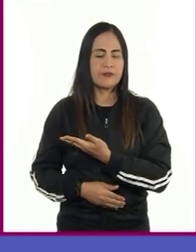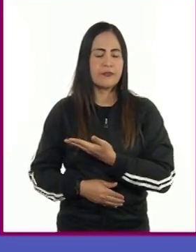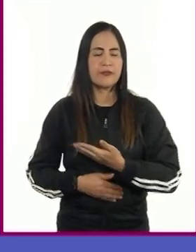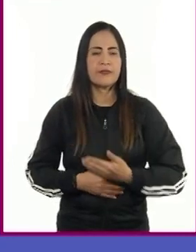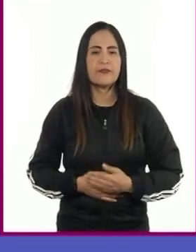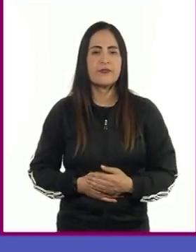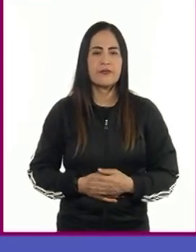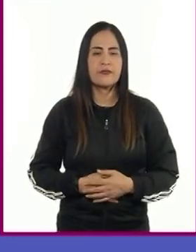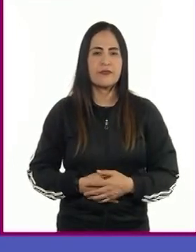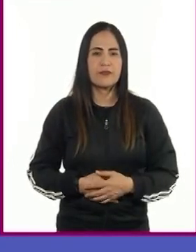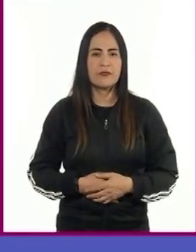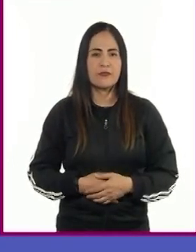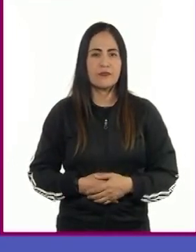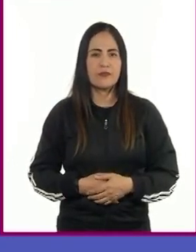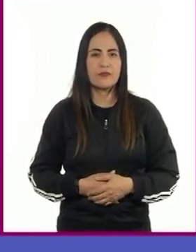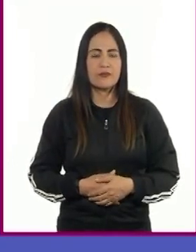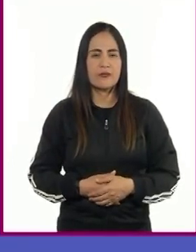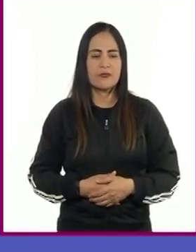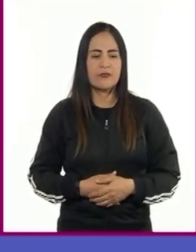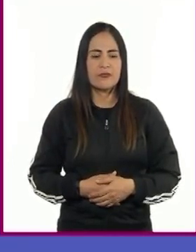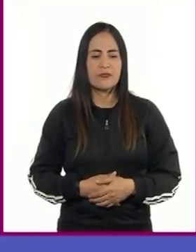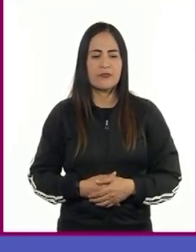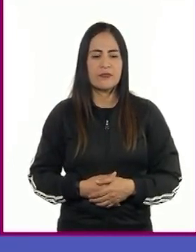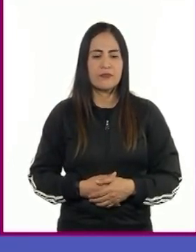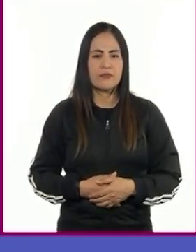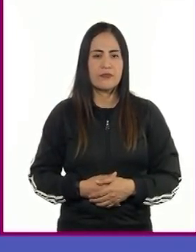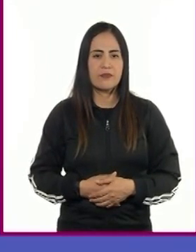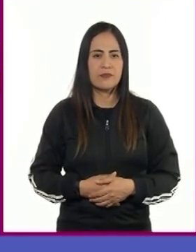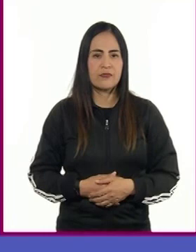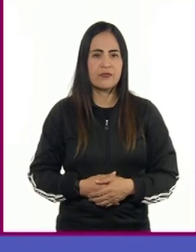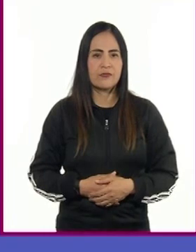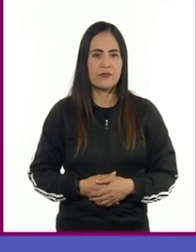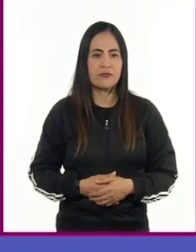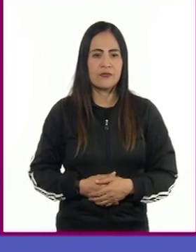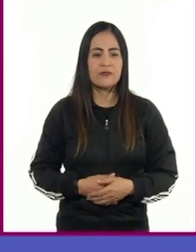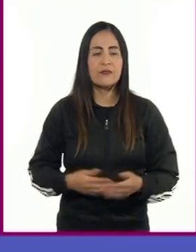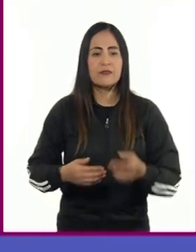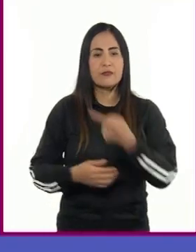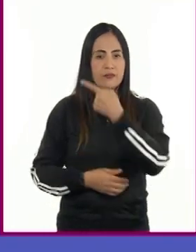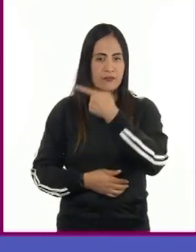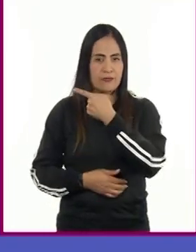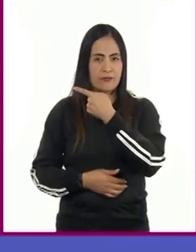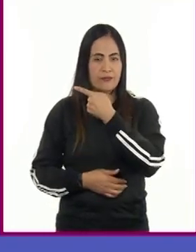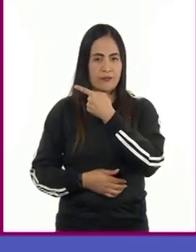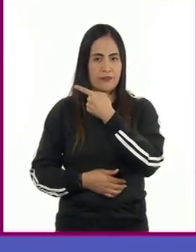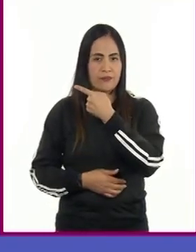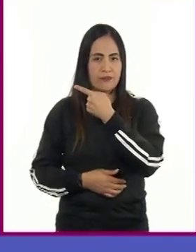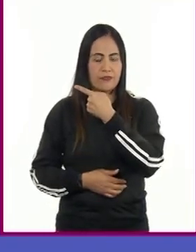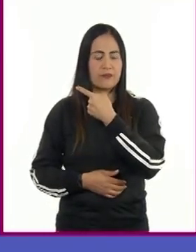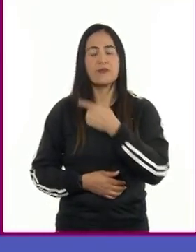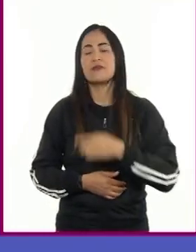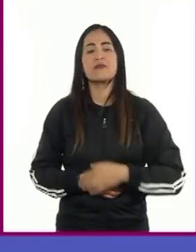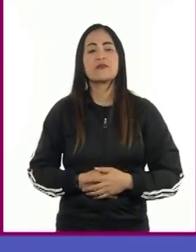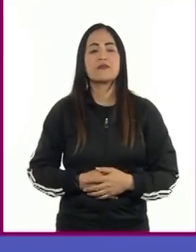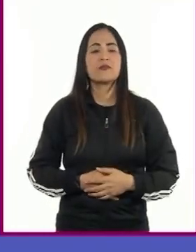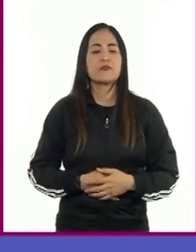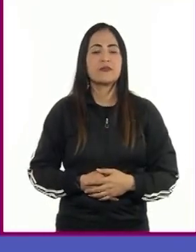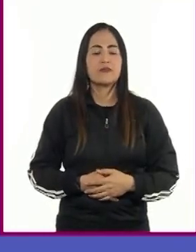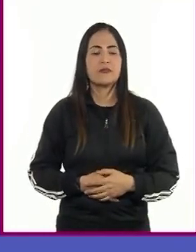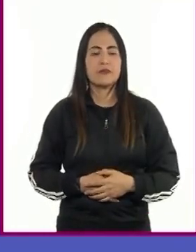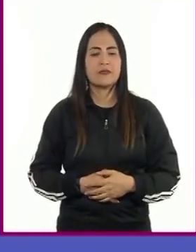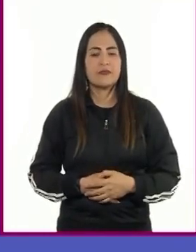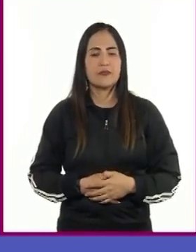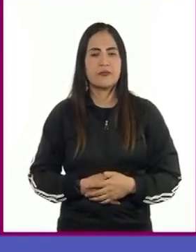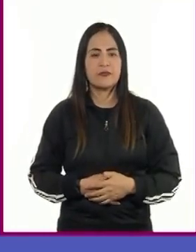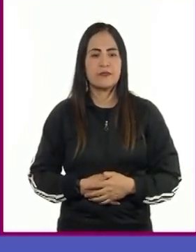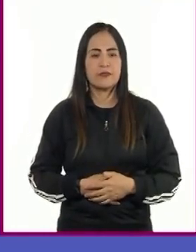más fácil identificar la información que les servirá y la que no. Elaboren fichas de resumen o síntesis con la información que elijan